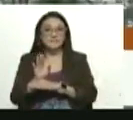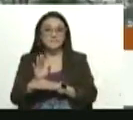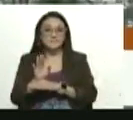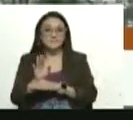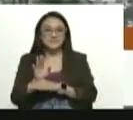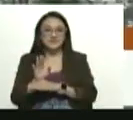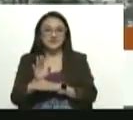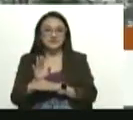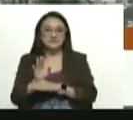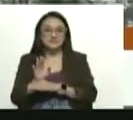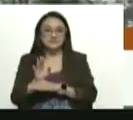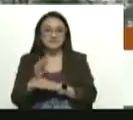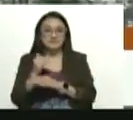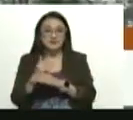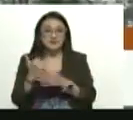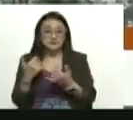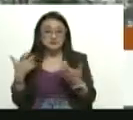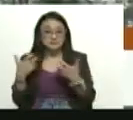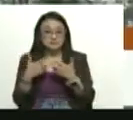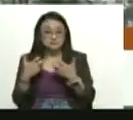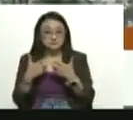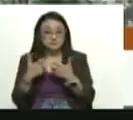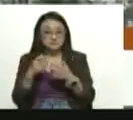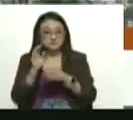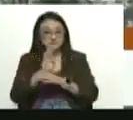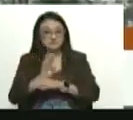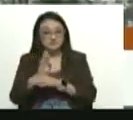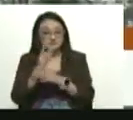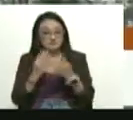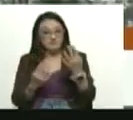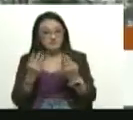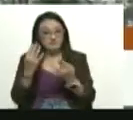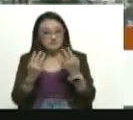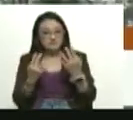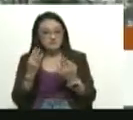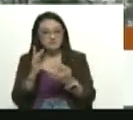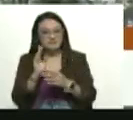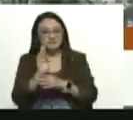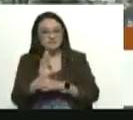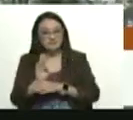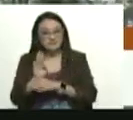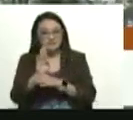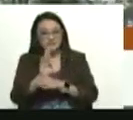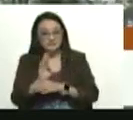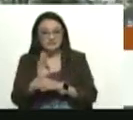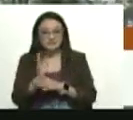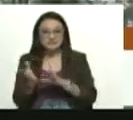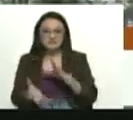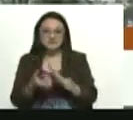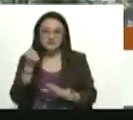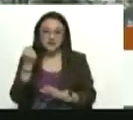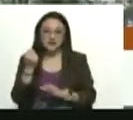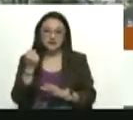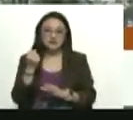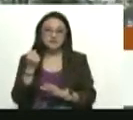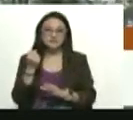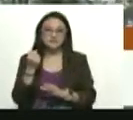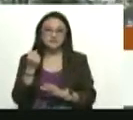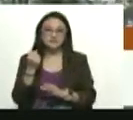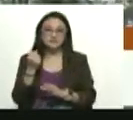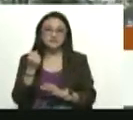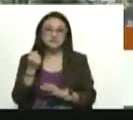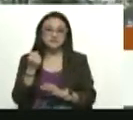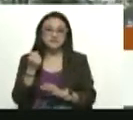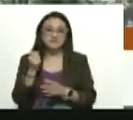así como estamos peleando para preservar al bosque, vamos a pelear para sacar y expulsar de